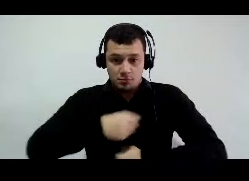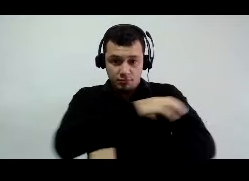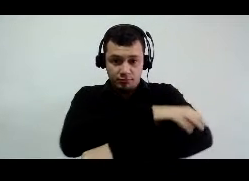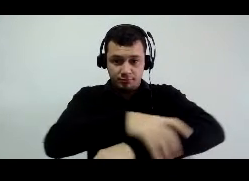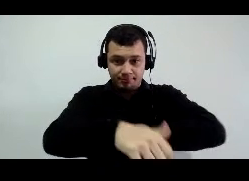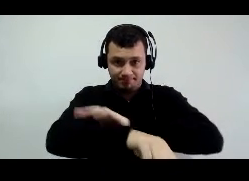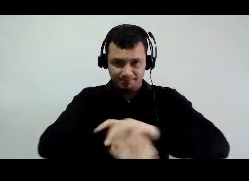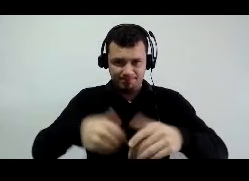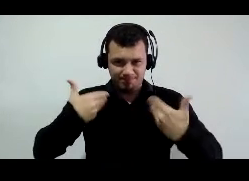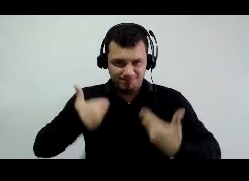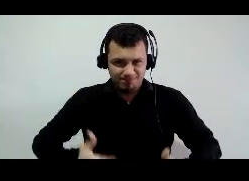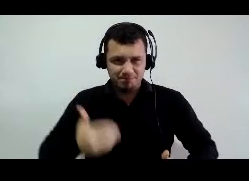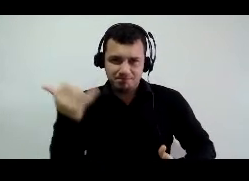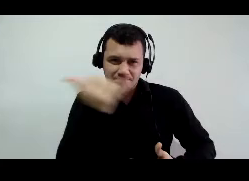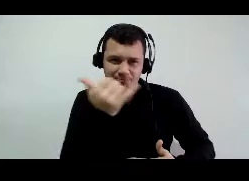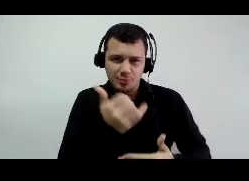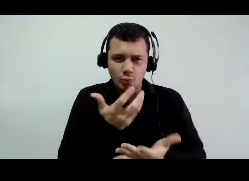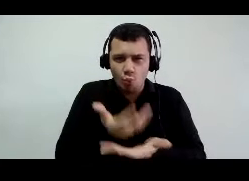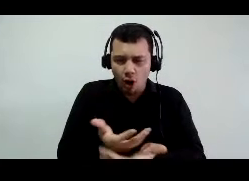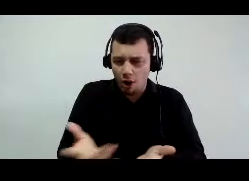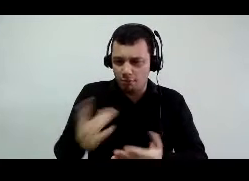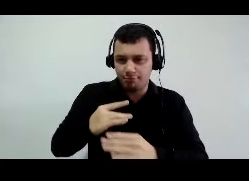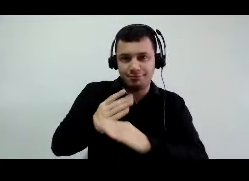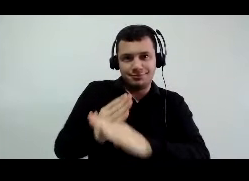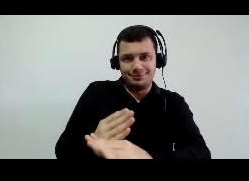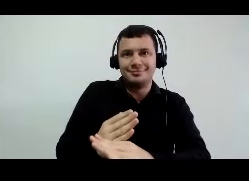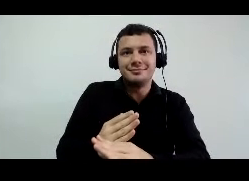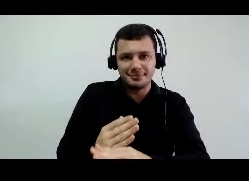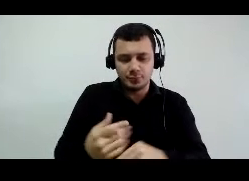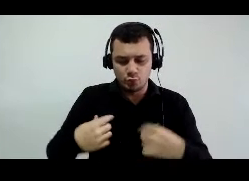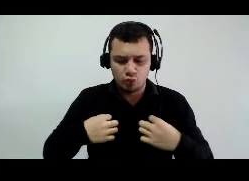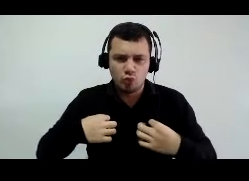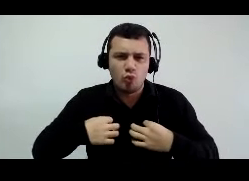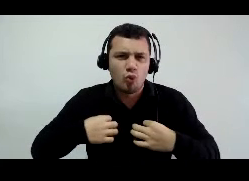área de COVID, sean ropas desechables.